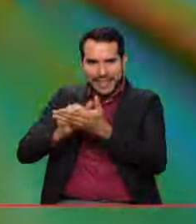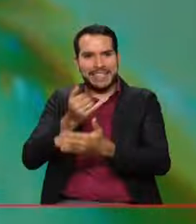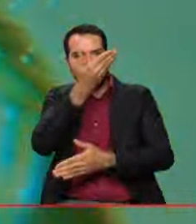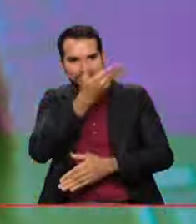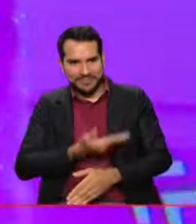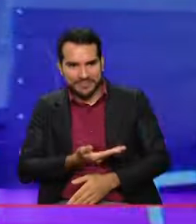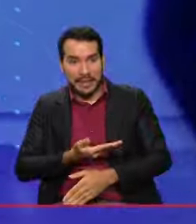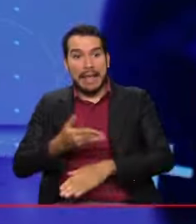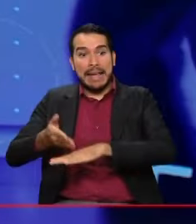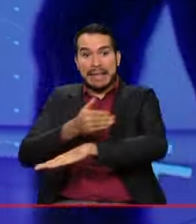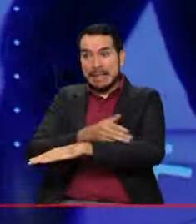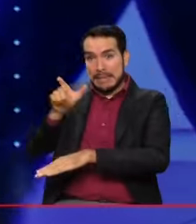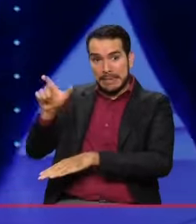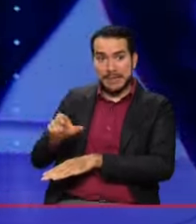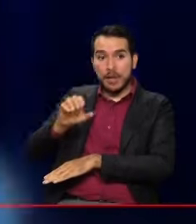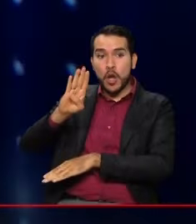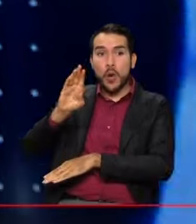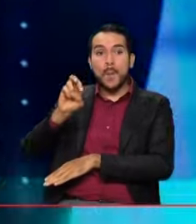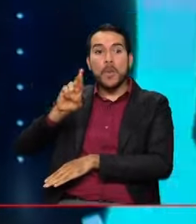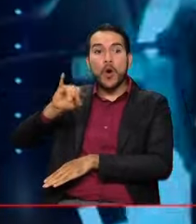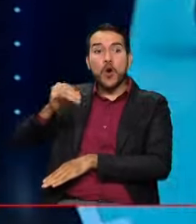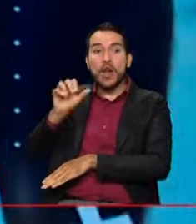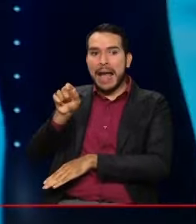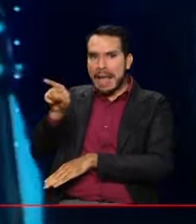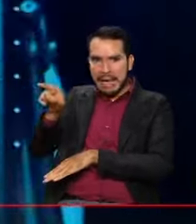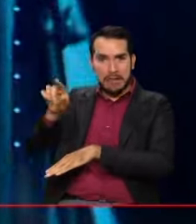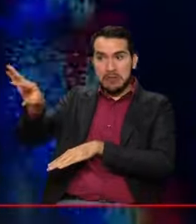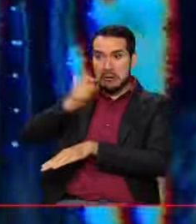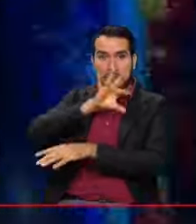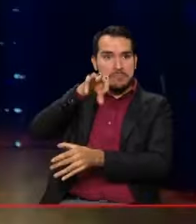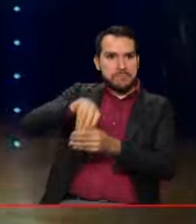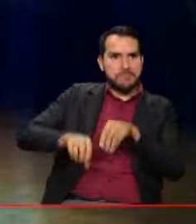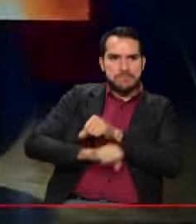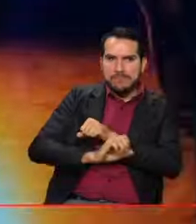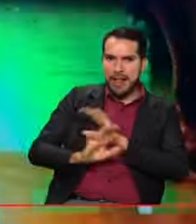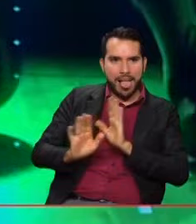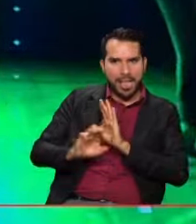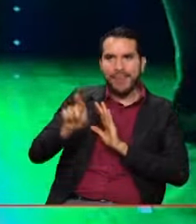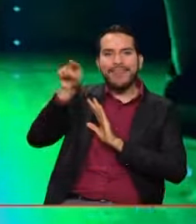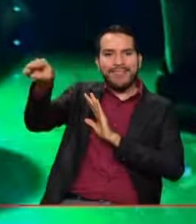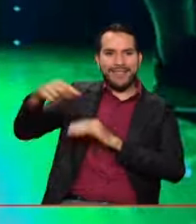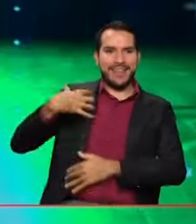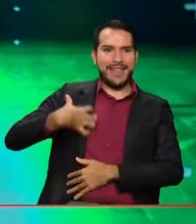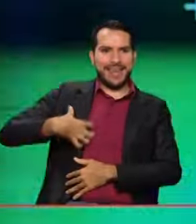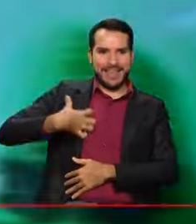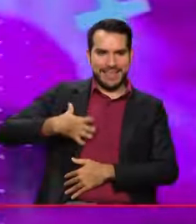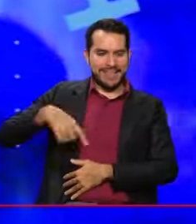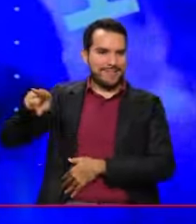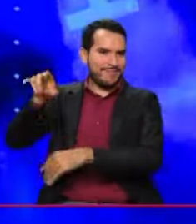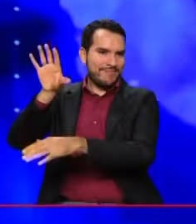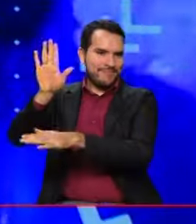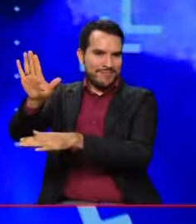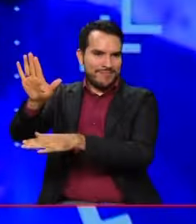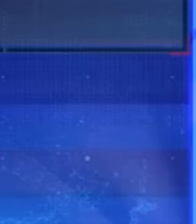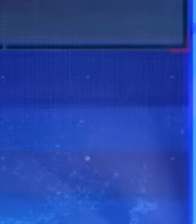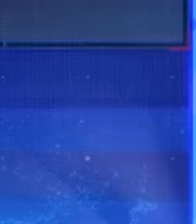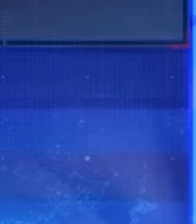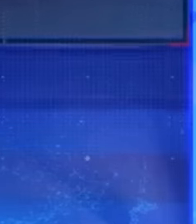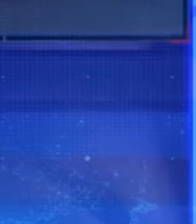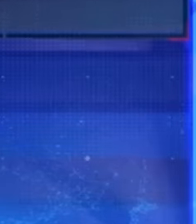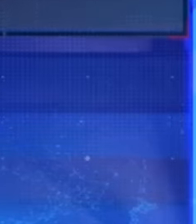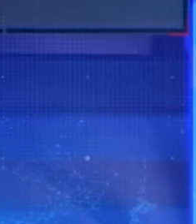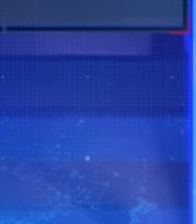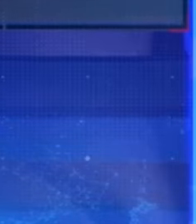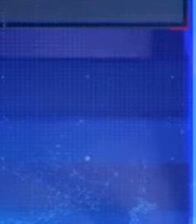de Borja, el goleador de River. Pero no se preocupen, hay un pacto entre el conjunto argentino y la Federación Colombiana de Fútbol. Estará en Copa América.